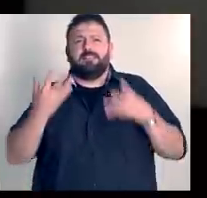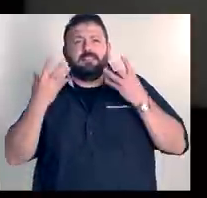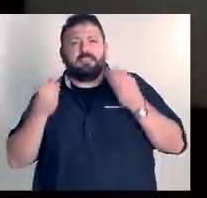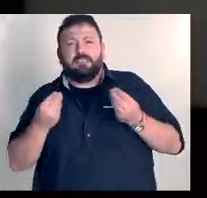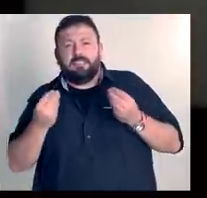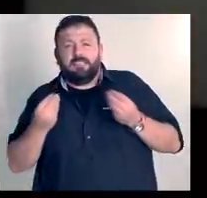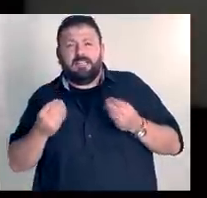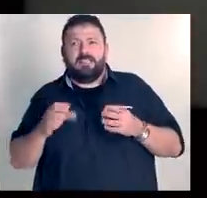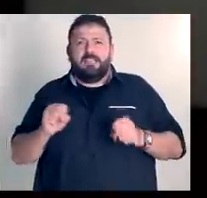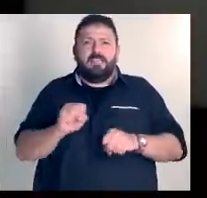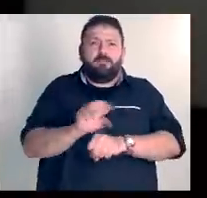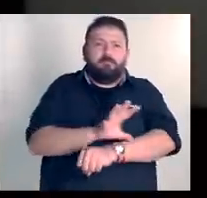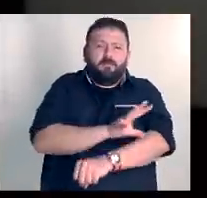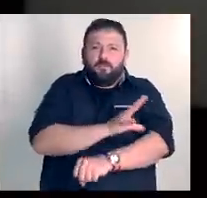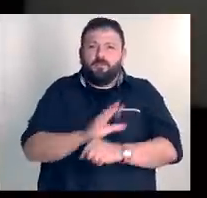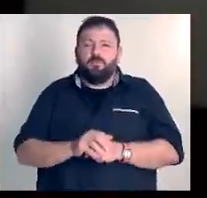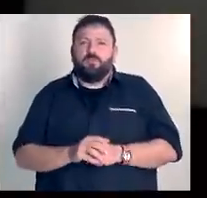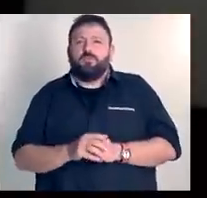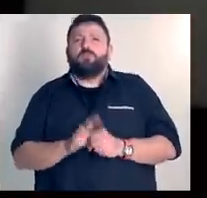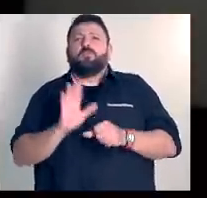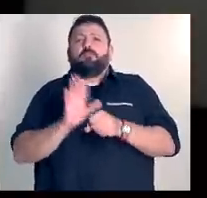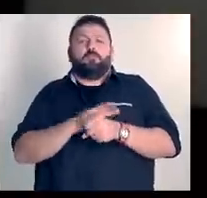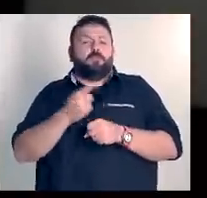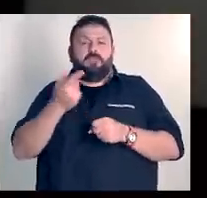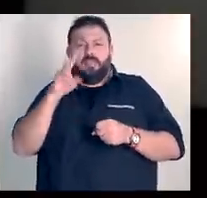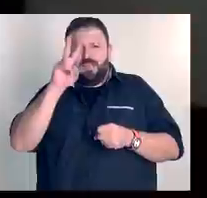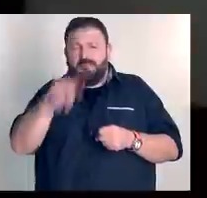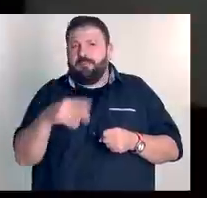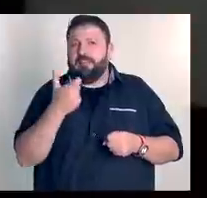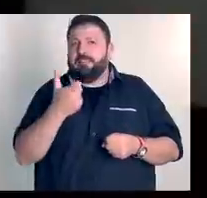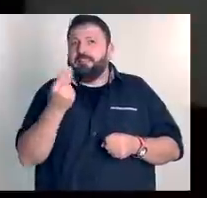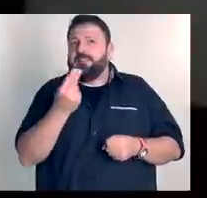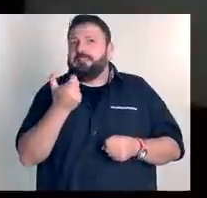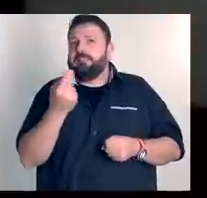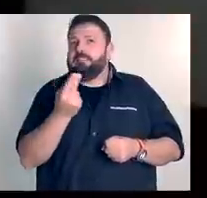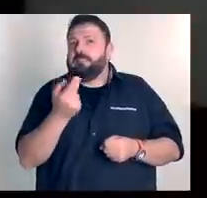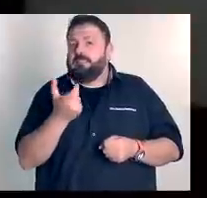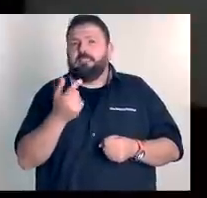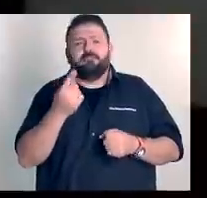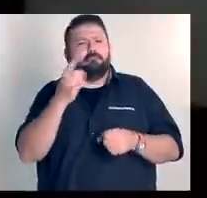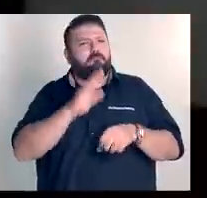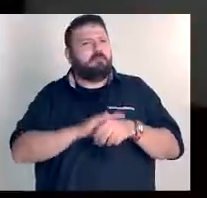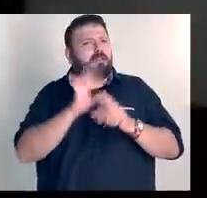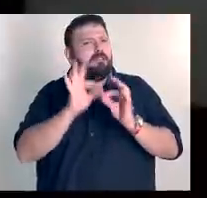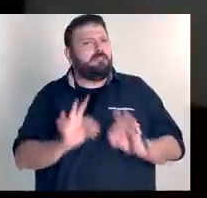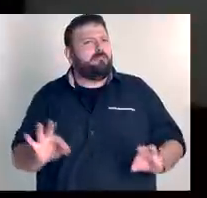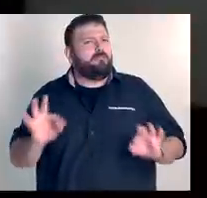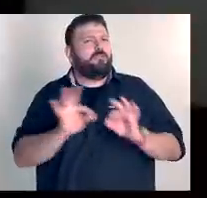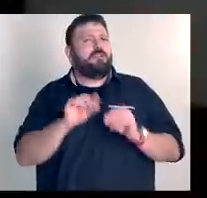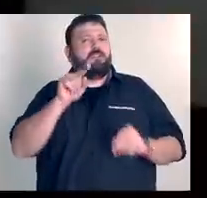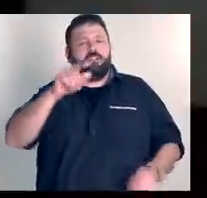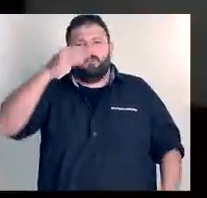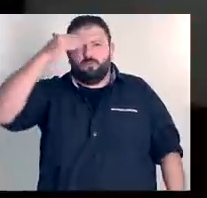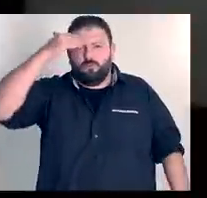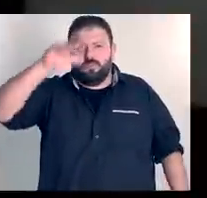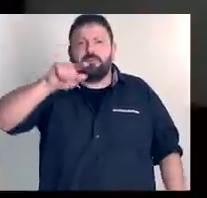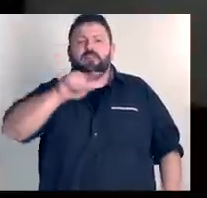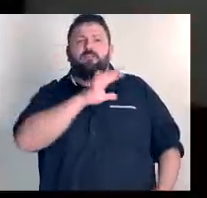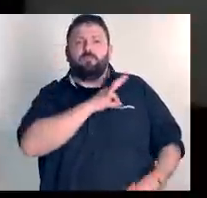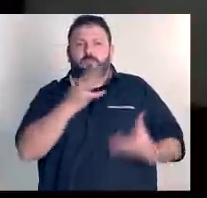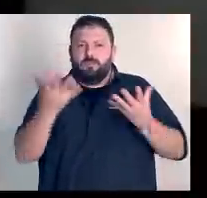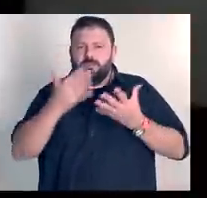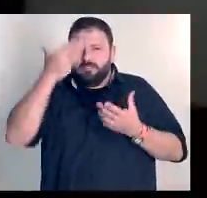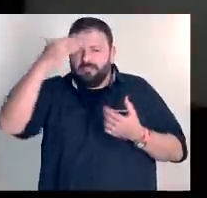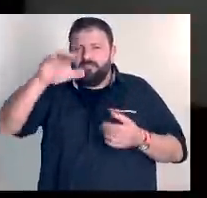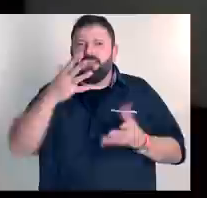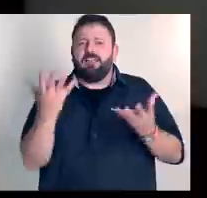tanta emoción, porque lo económico es importante, porque es una manera de saber y de medir que estás haciendo las cosas correctamente y